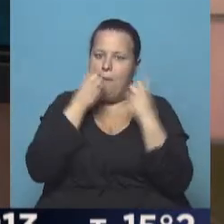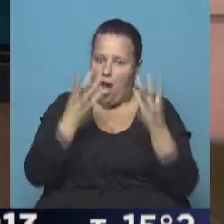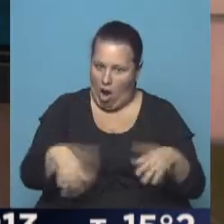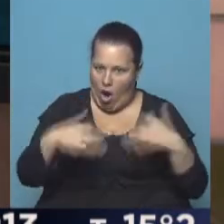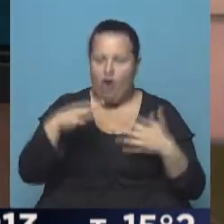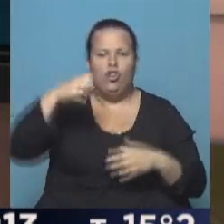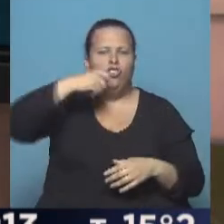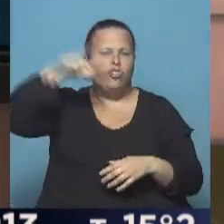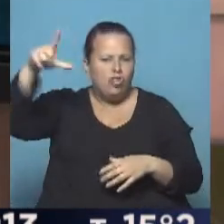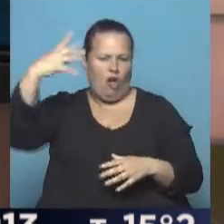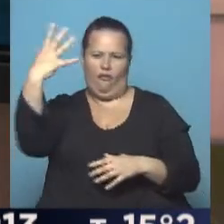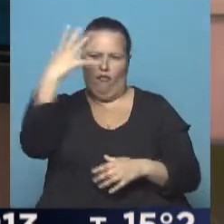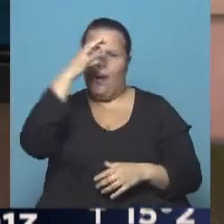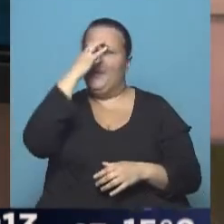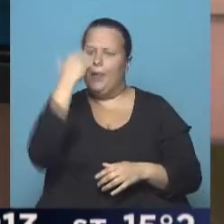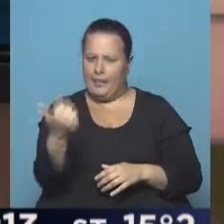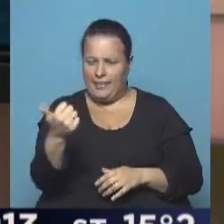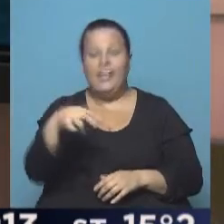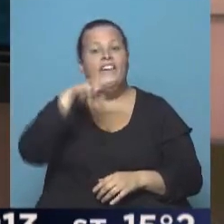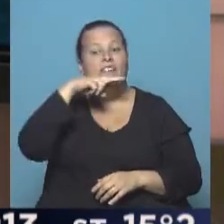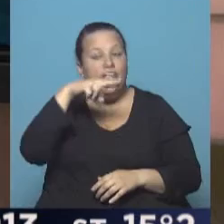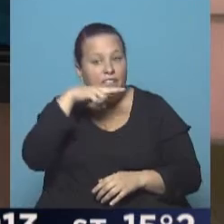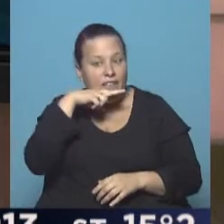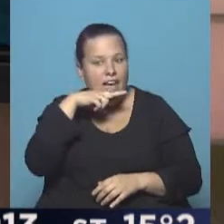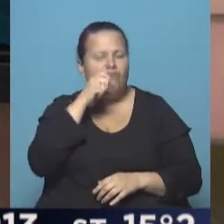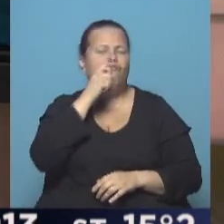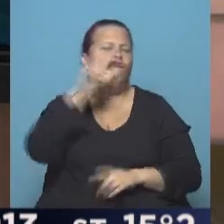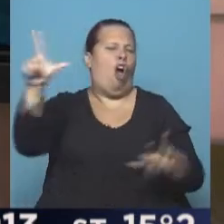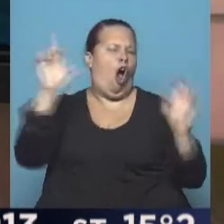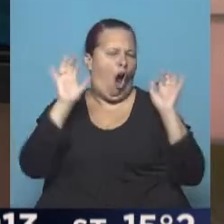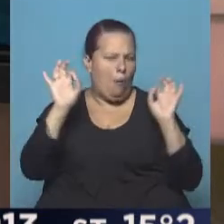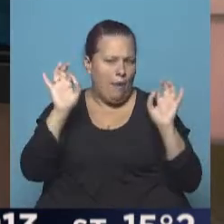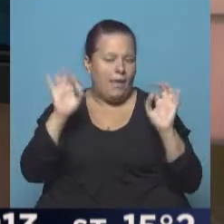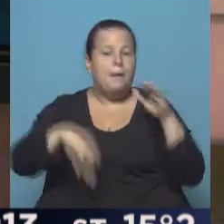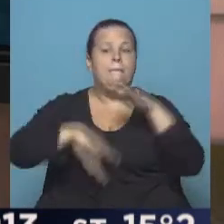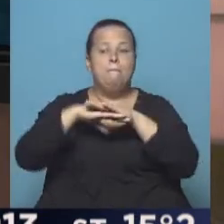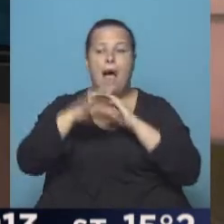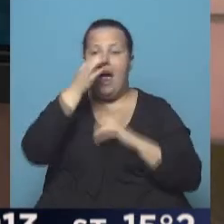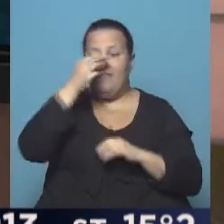con solazo bien de frente, 26, viernes, sol a pleno, la máxima